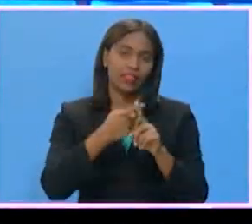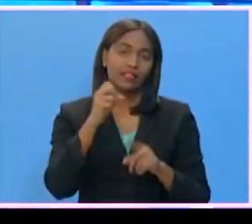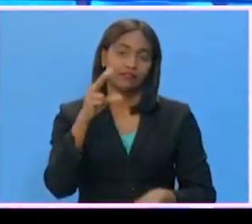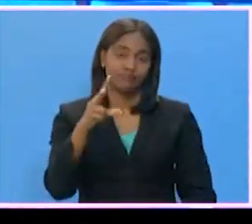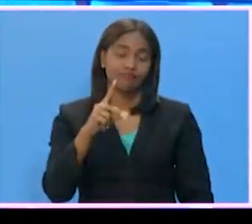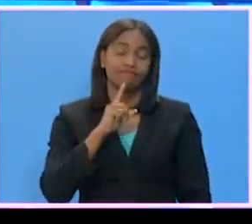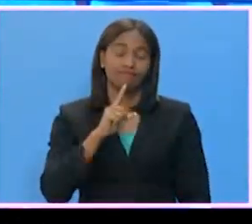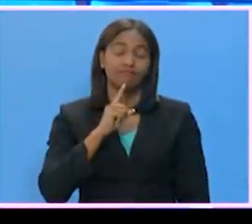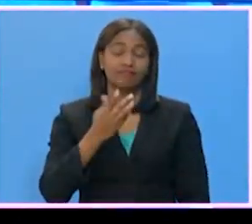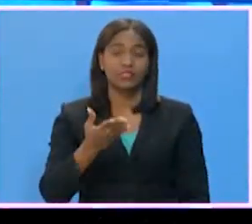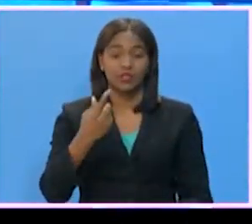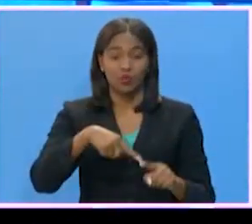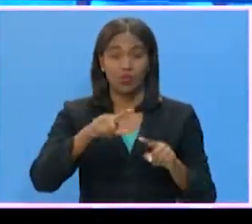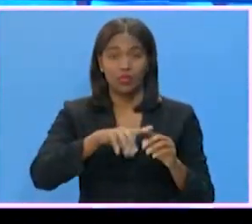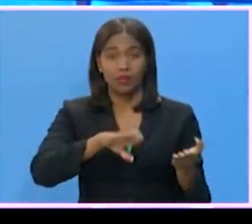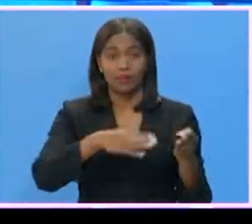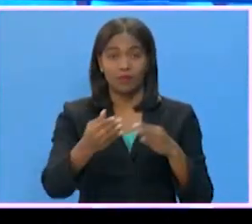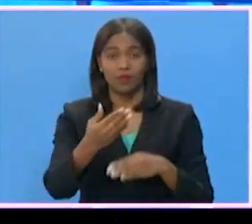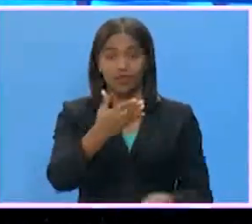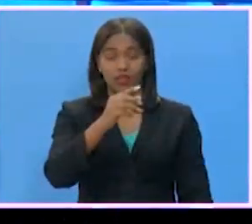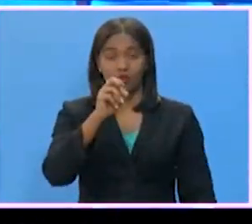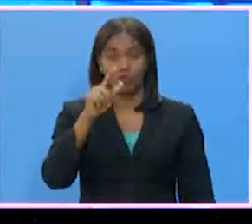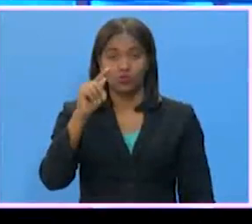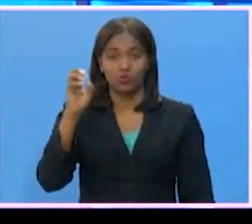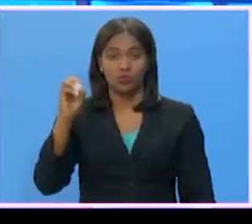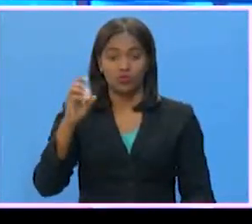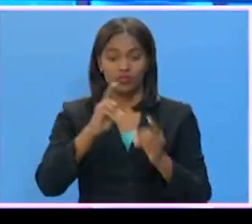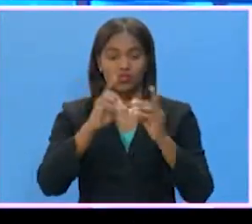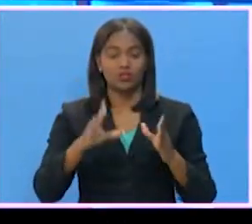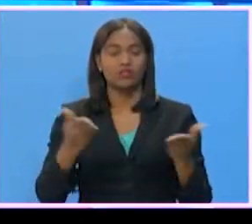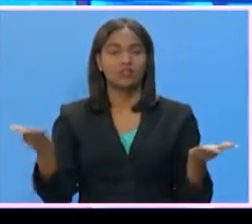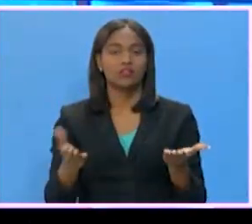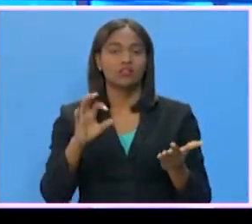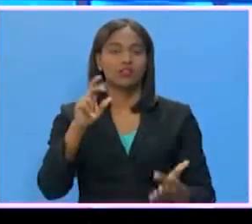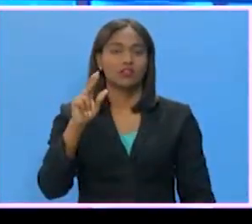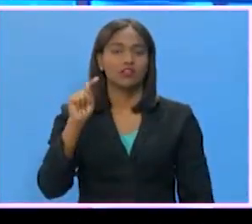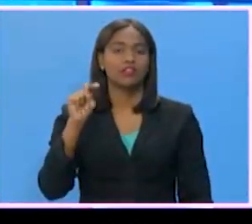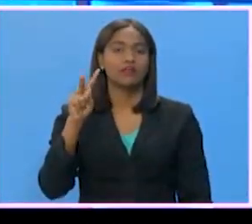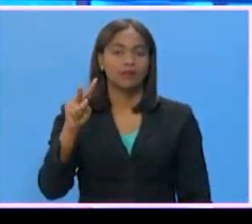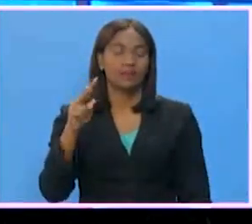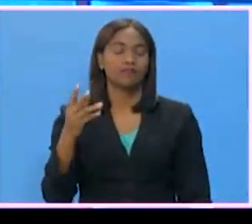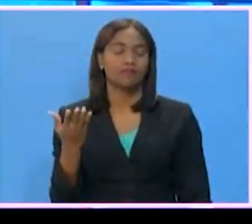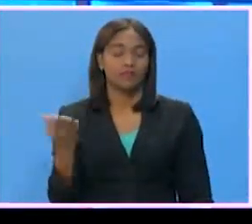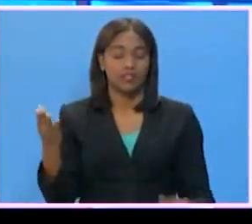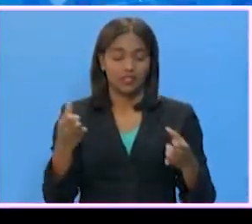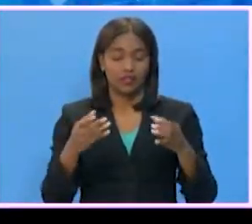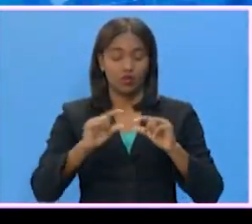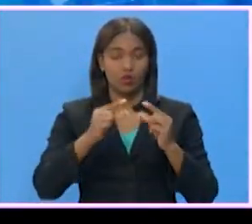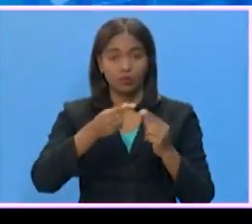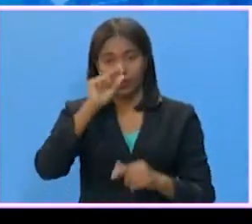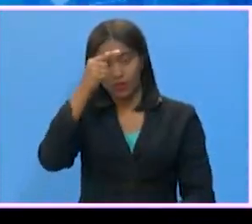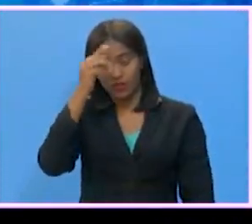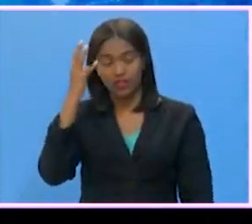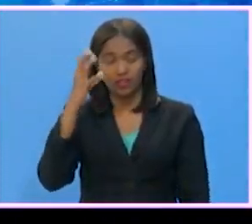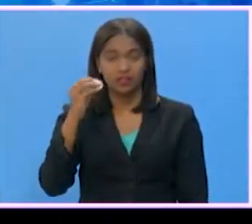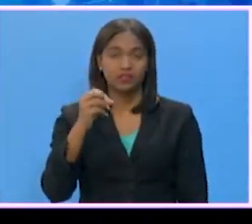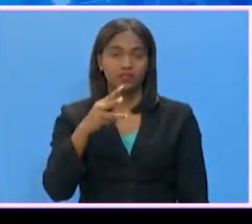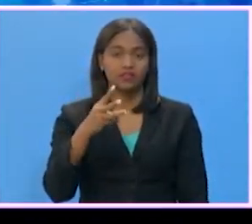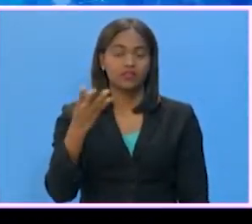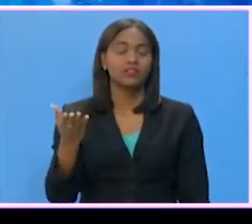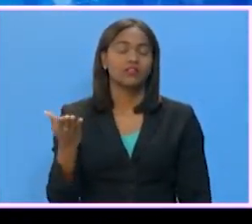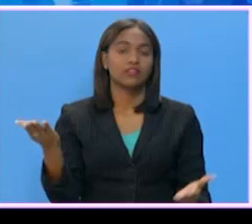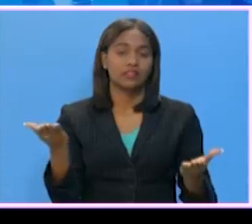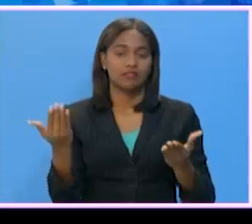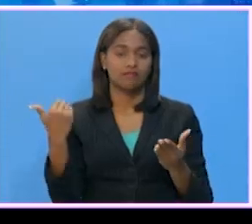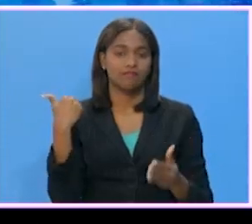que a propósito, tras la muerte de Augusto Guerrero, el director de esta SER TV, Corporación Estatal de Radio y Televisión, el conductor del programa El Show